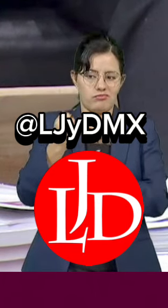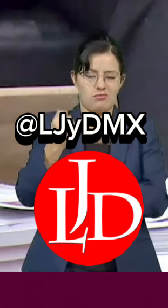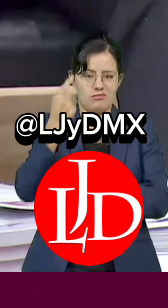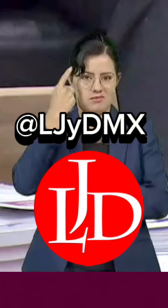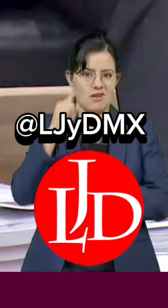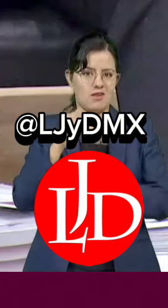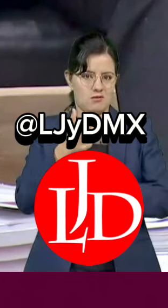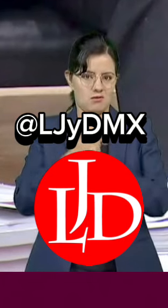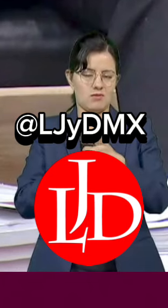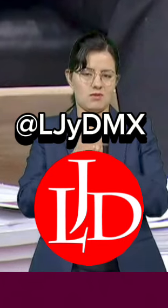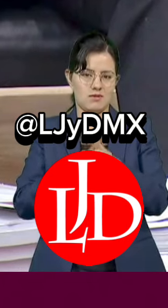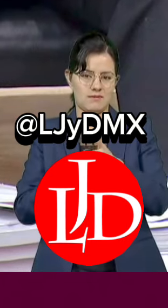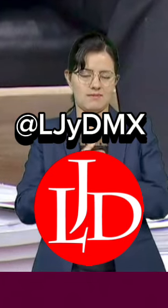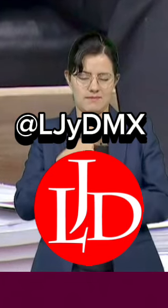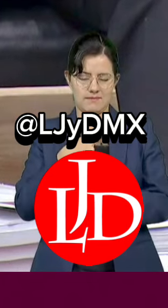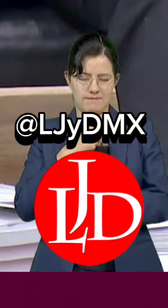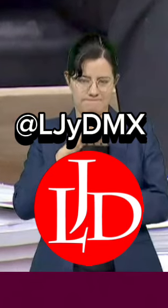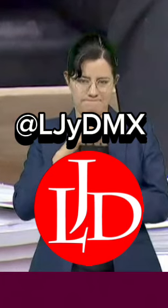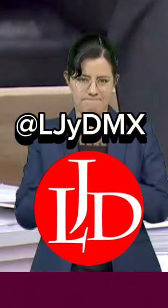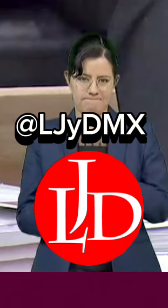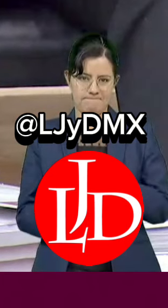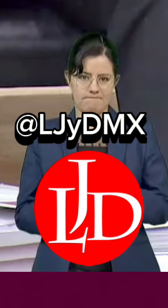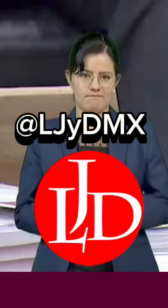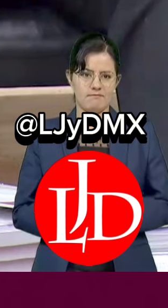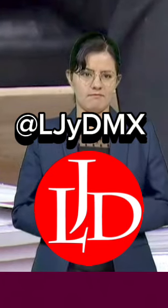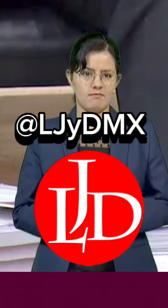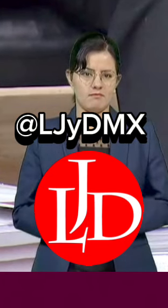termino planteando